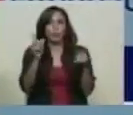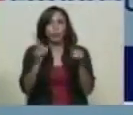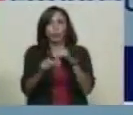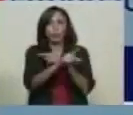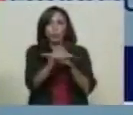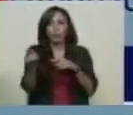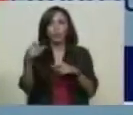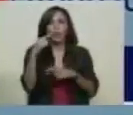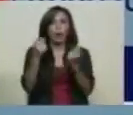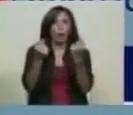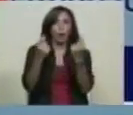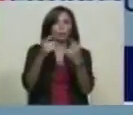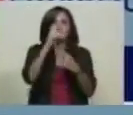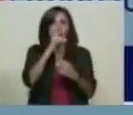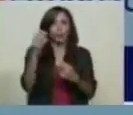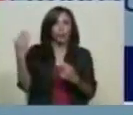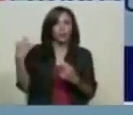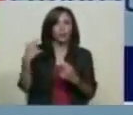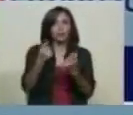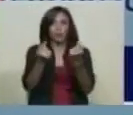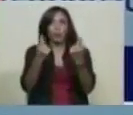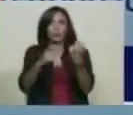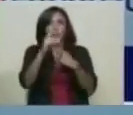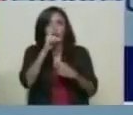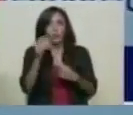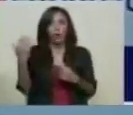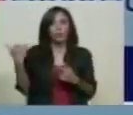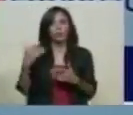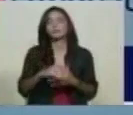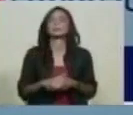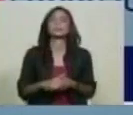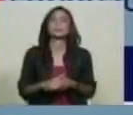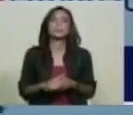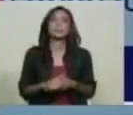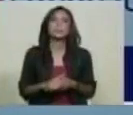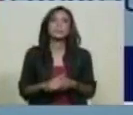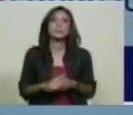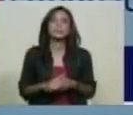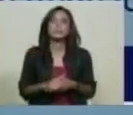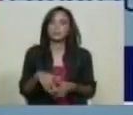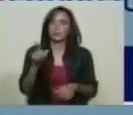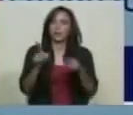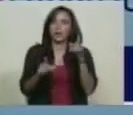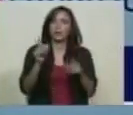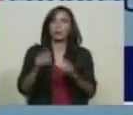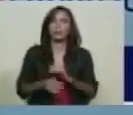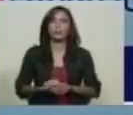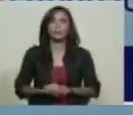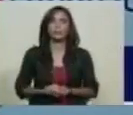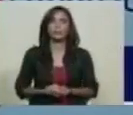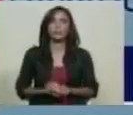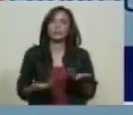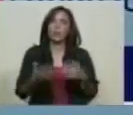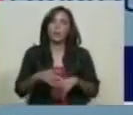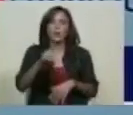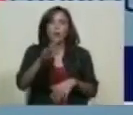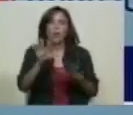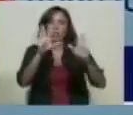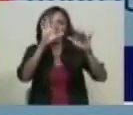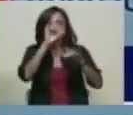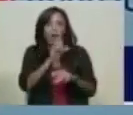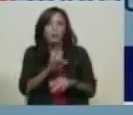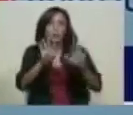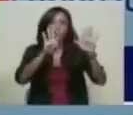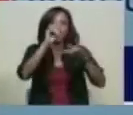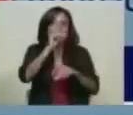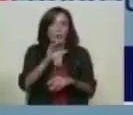hace 11 años, 11, 12 años vamos a cumplir ahora, muchos de ustedes tenían 10, 9